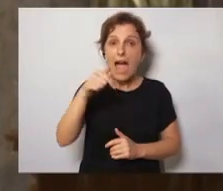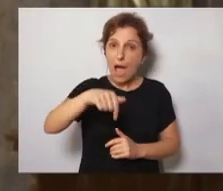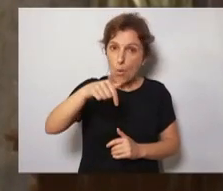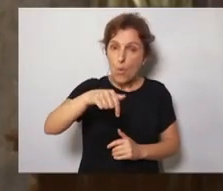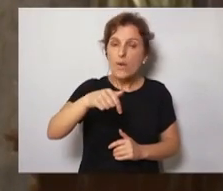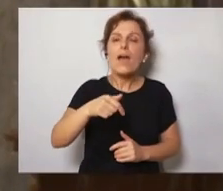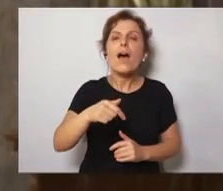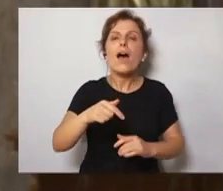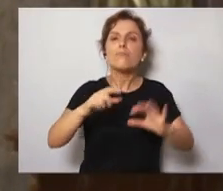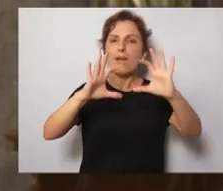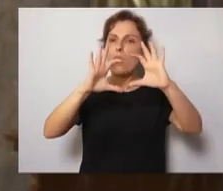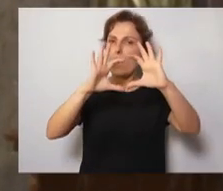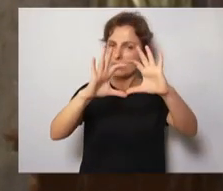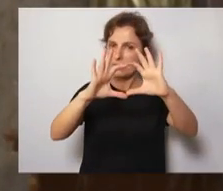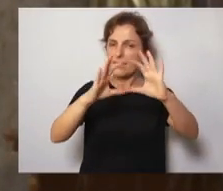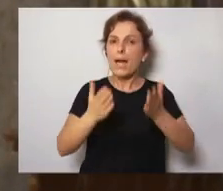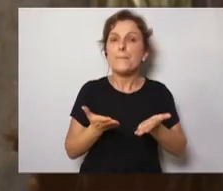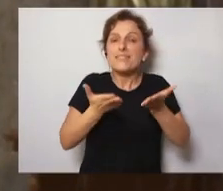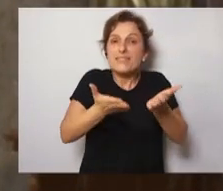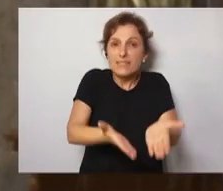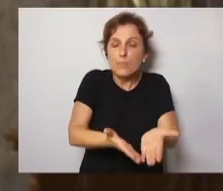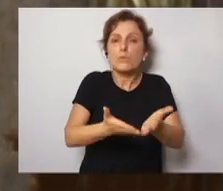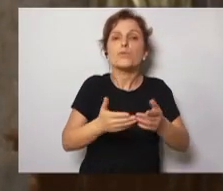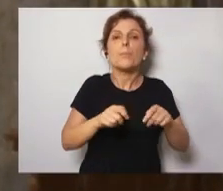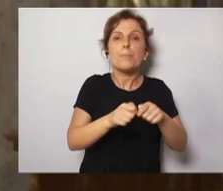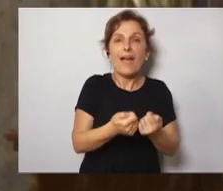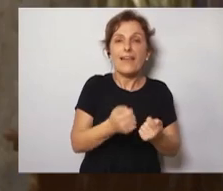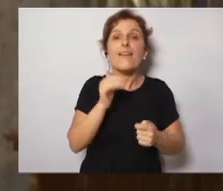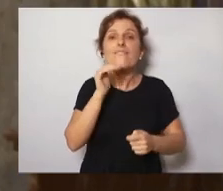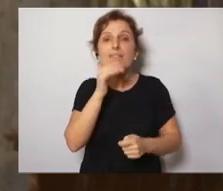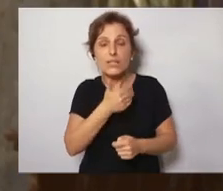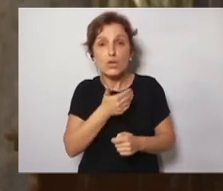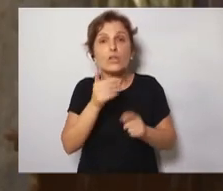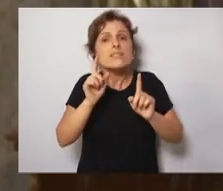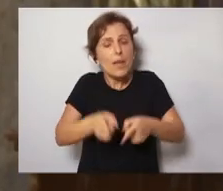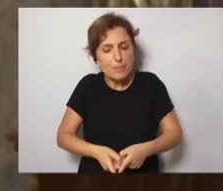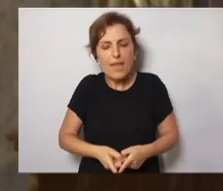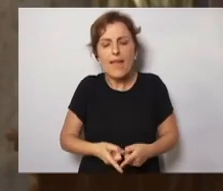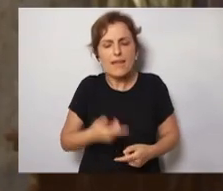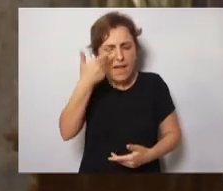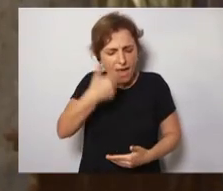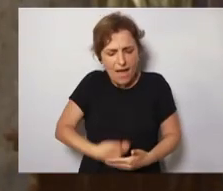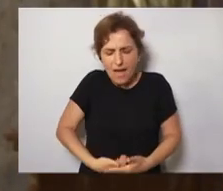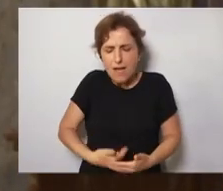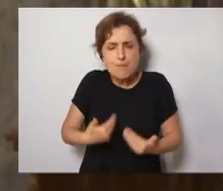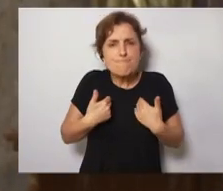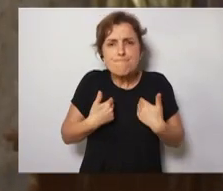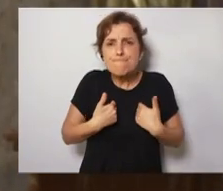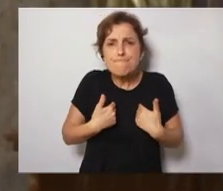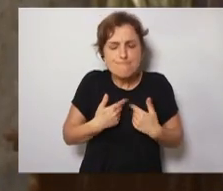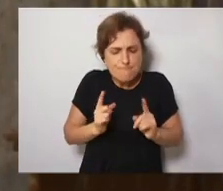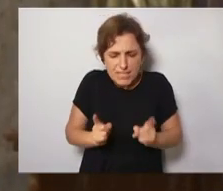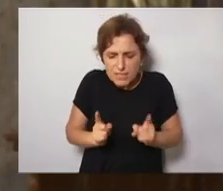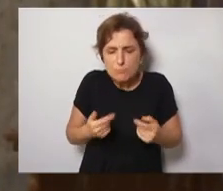junto con el pan y el vino para consagrar presentemos al señor nuestro ser para que él viva en